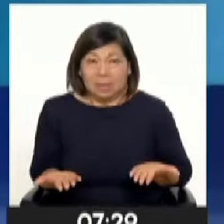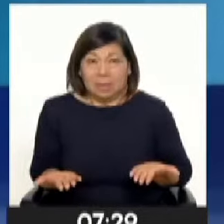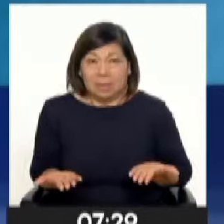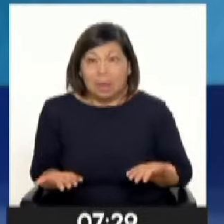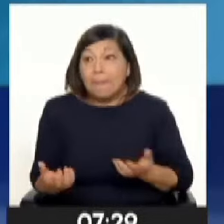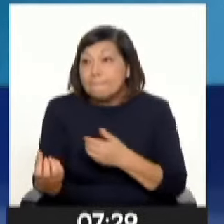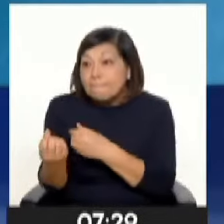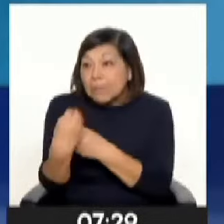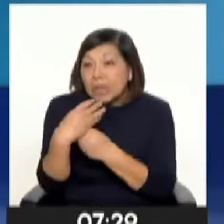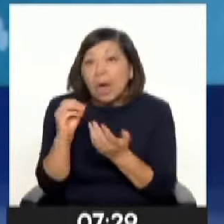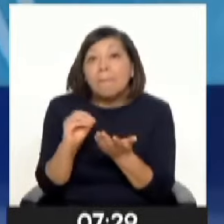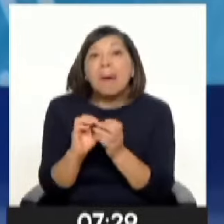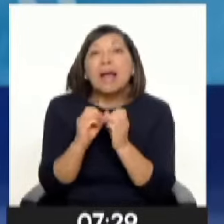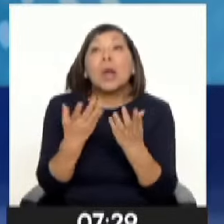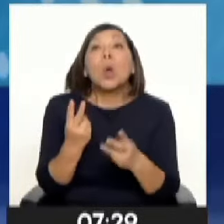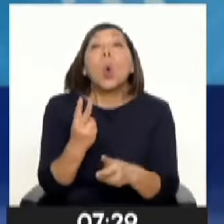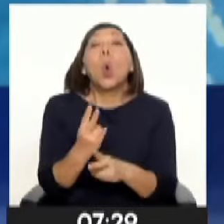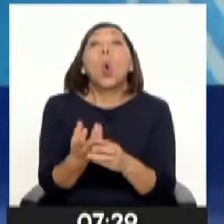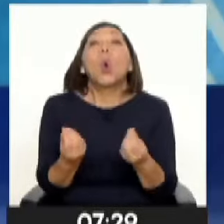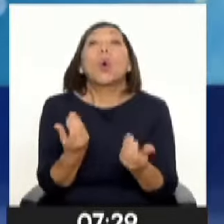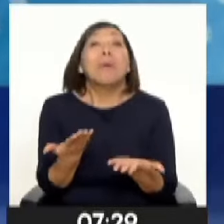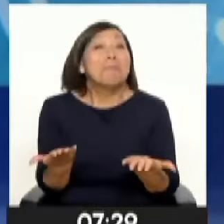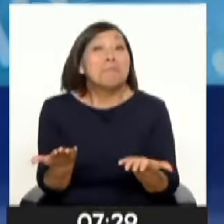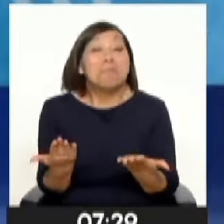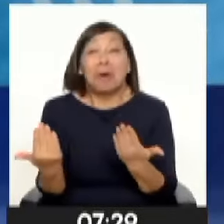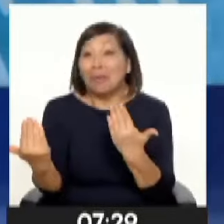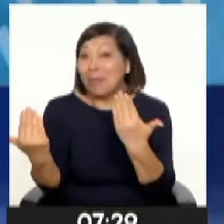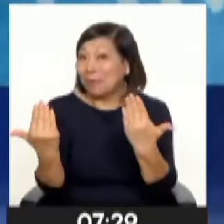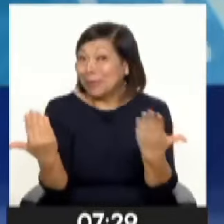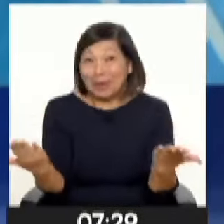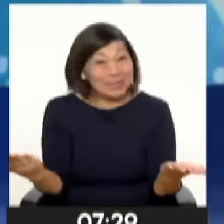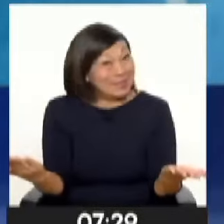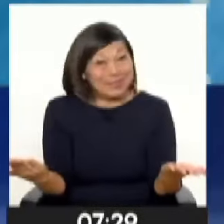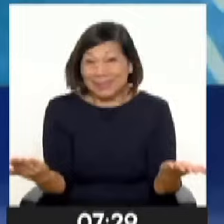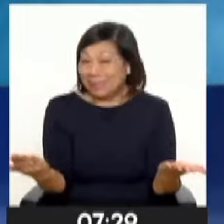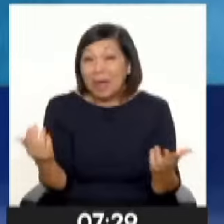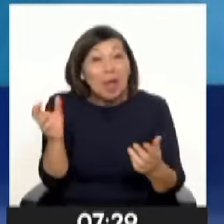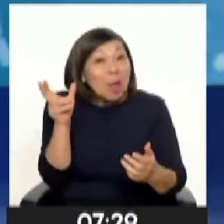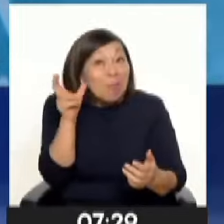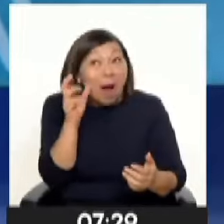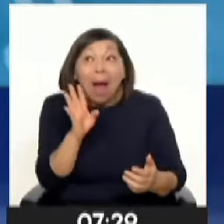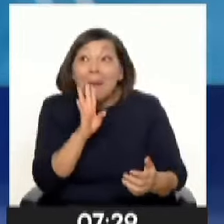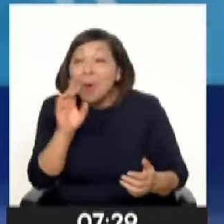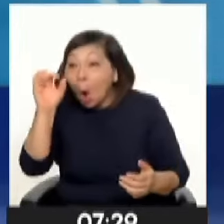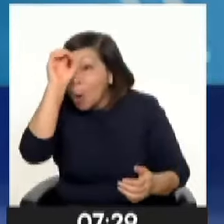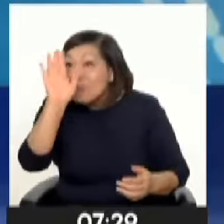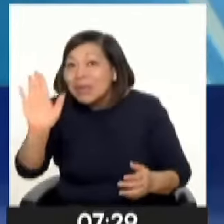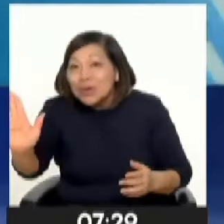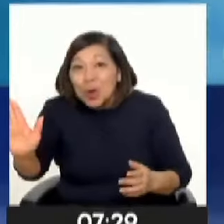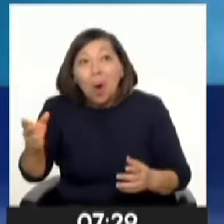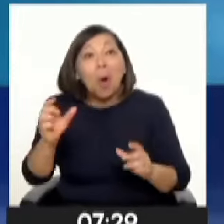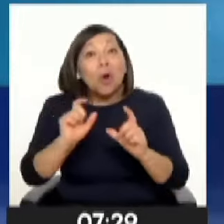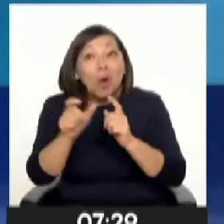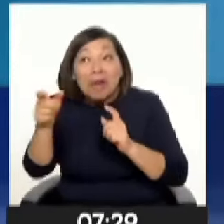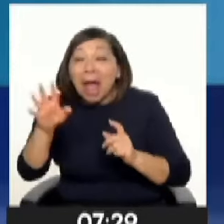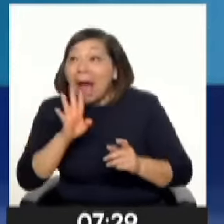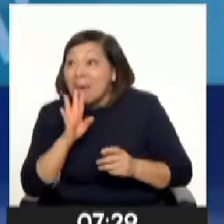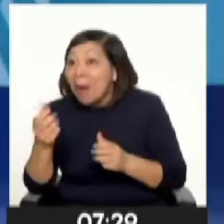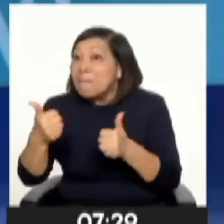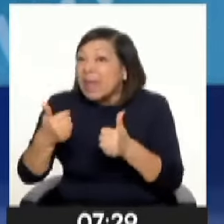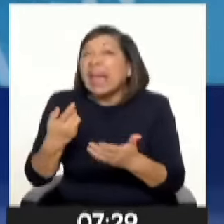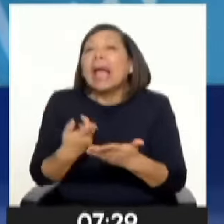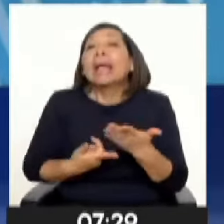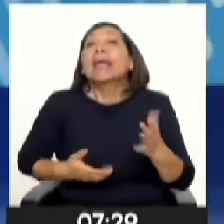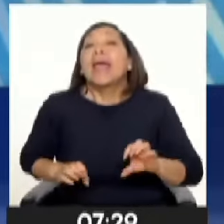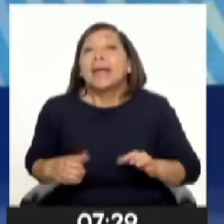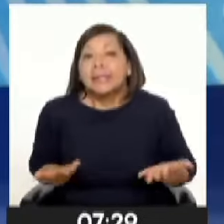nos dan mensajes claros de cómo prevenir? A ninguno de los extremos los hemos escuchado hablar del problema de fondo.